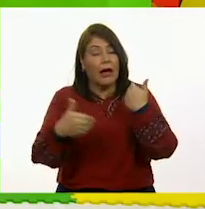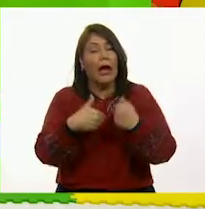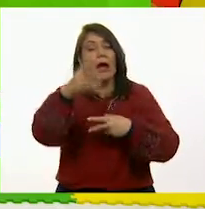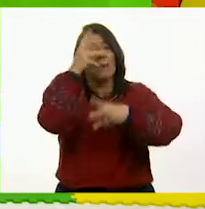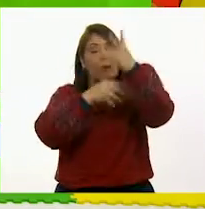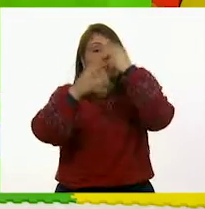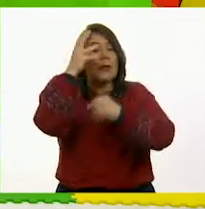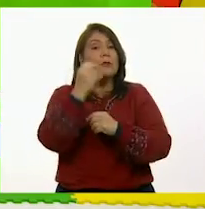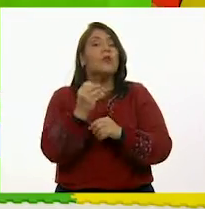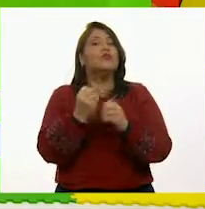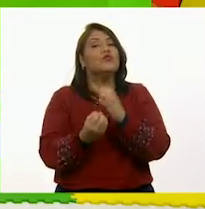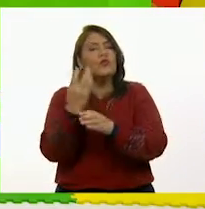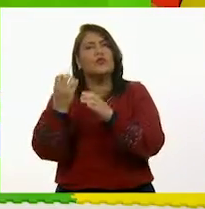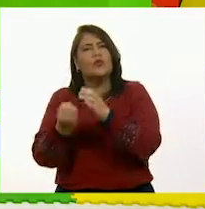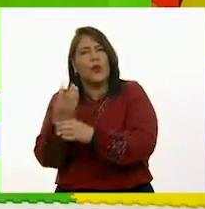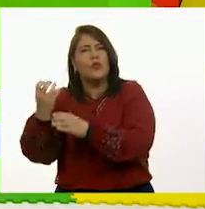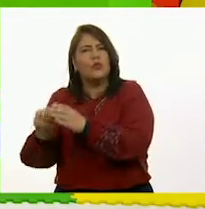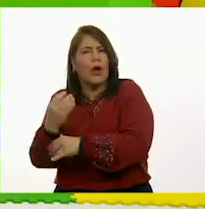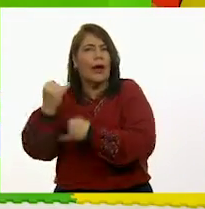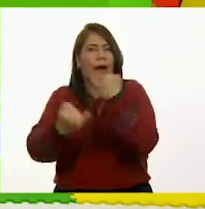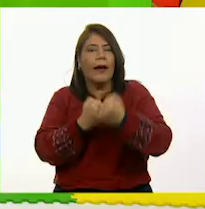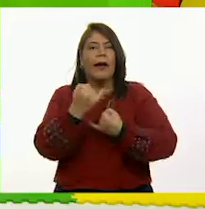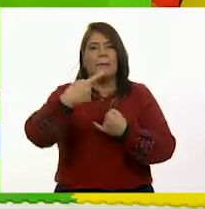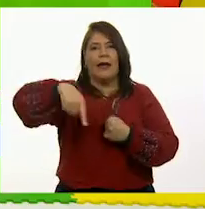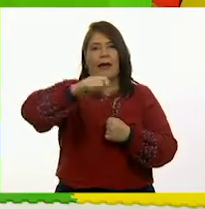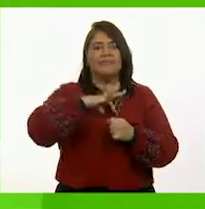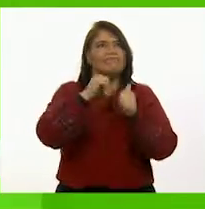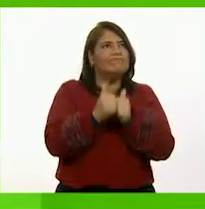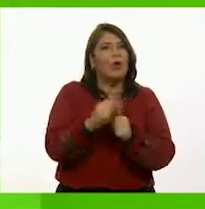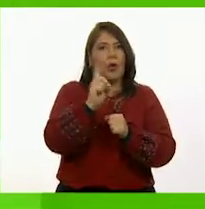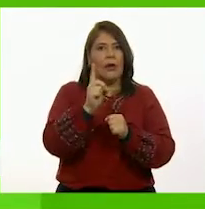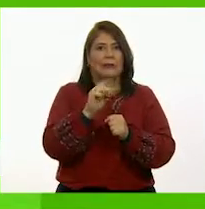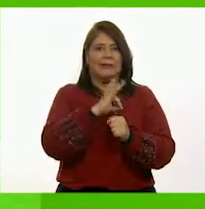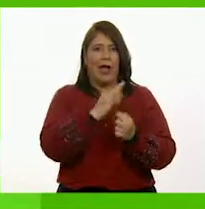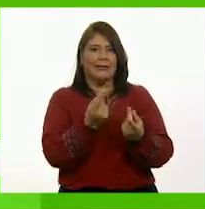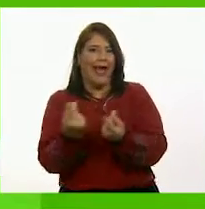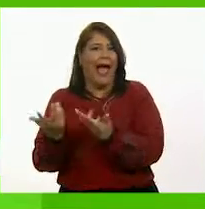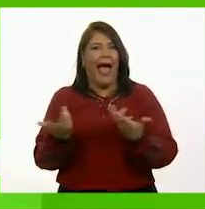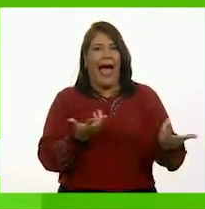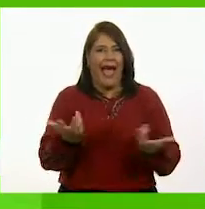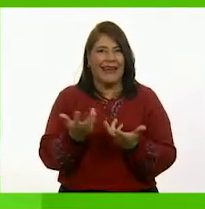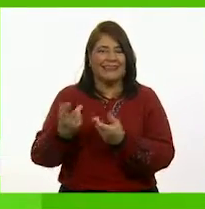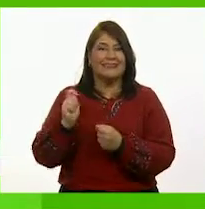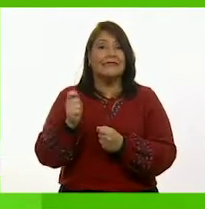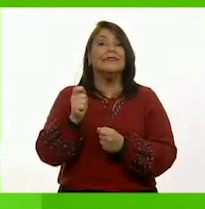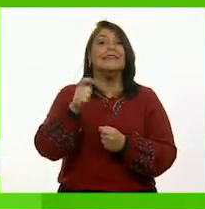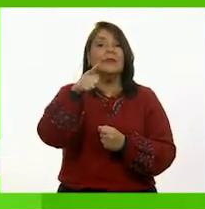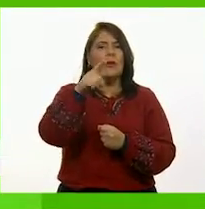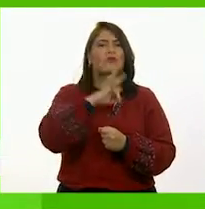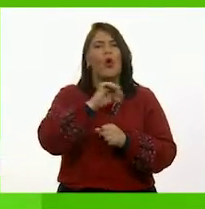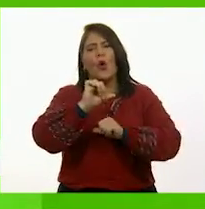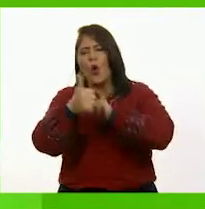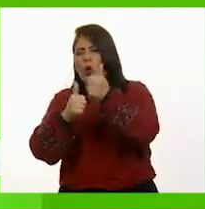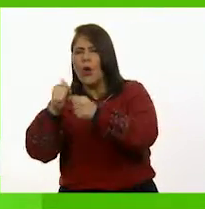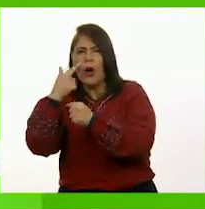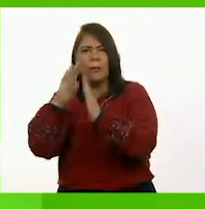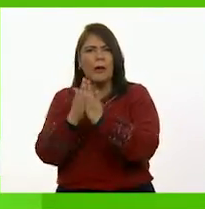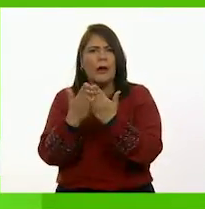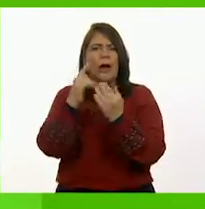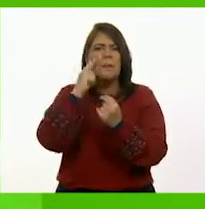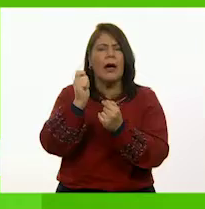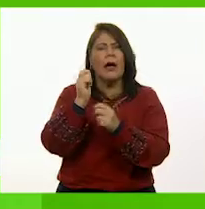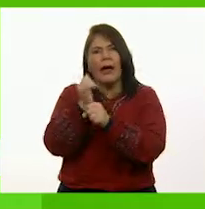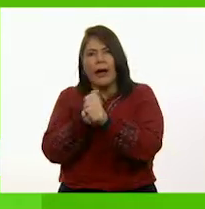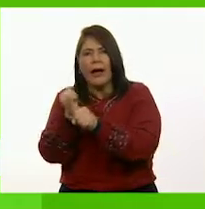nuevos juegos para mantenerse activos en casa. Si te es posible, consulta otros libros y comenta el tema de hoy con tu